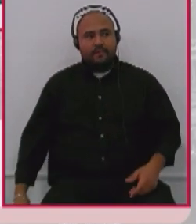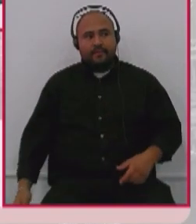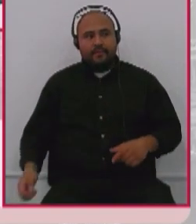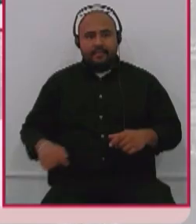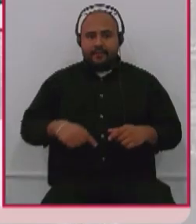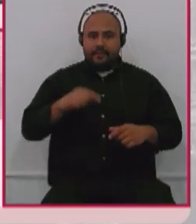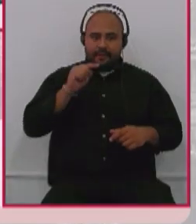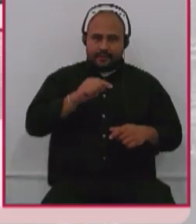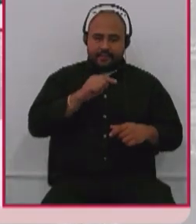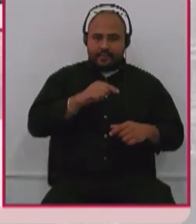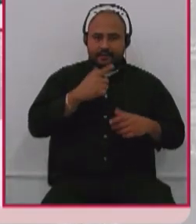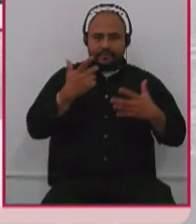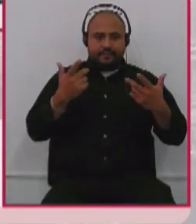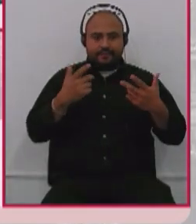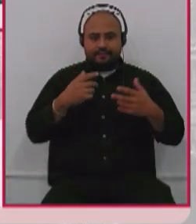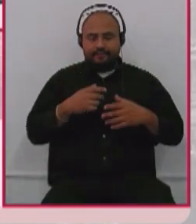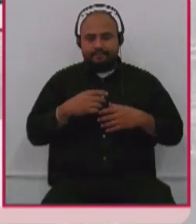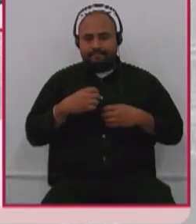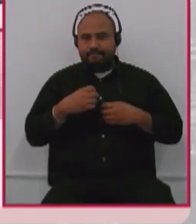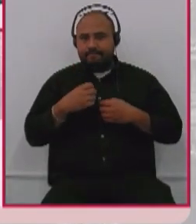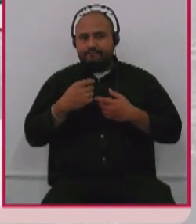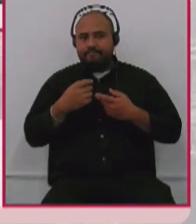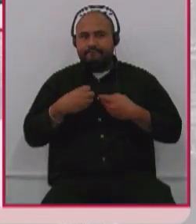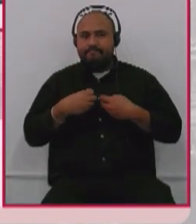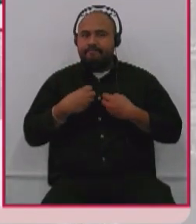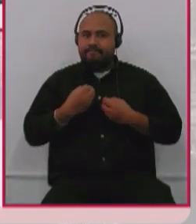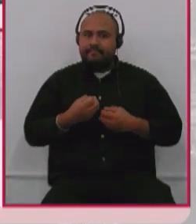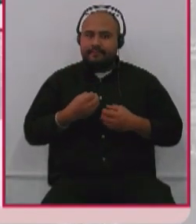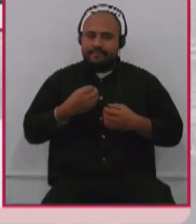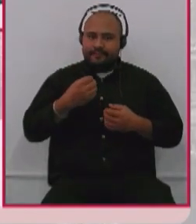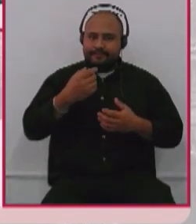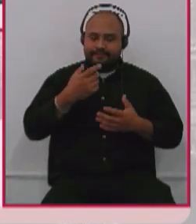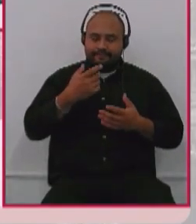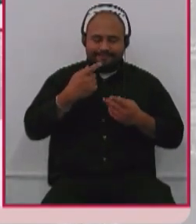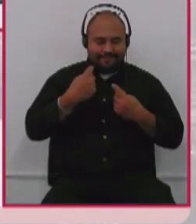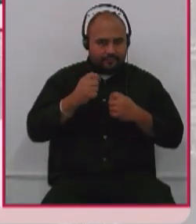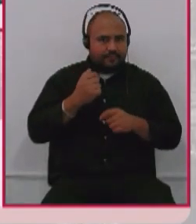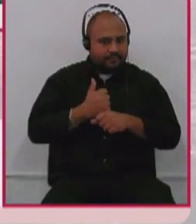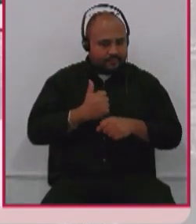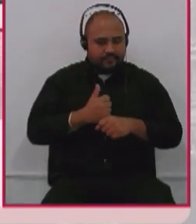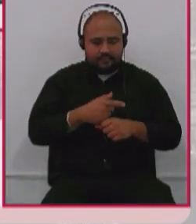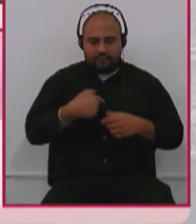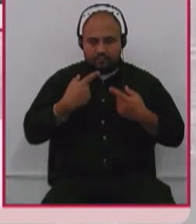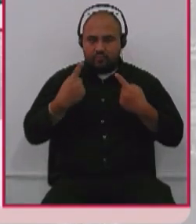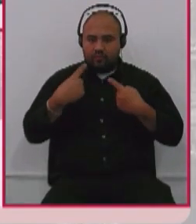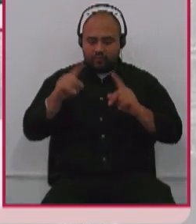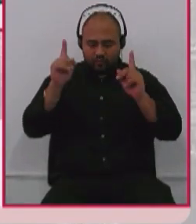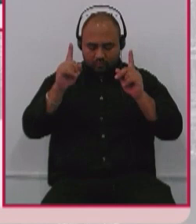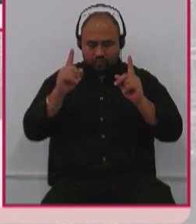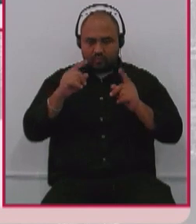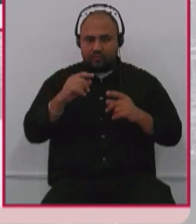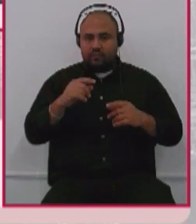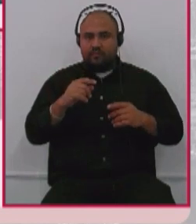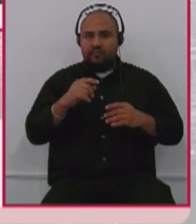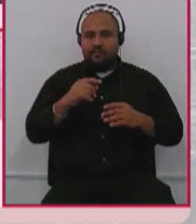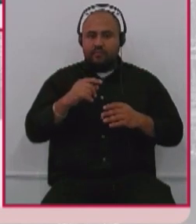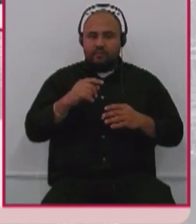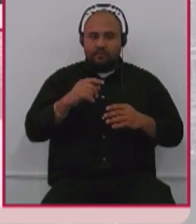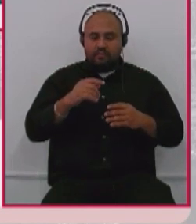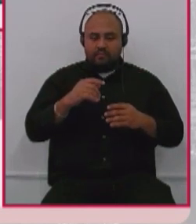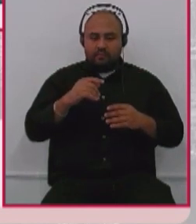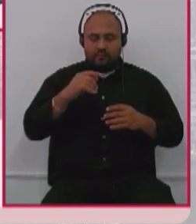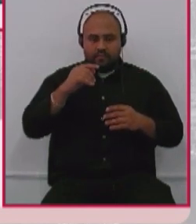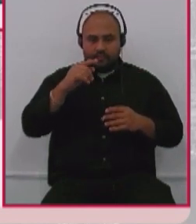tratar de maximizar la cantidad de inyección que podemos hacer con el flujo que tenemos disponible, teniendo en cuenta